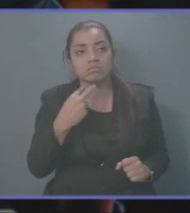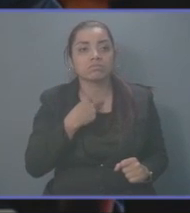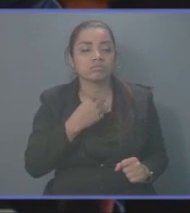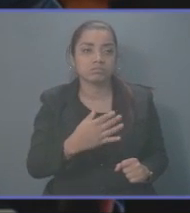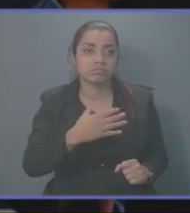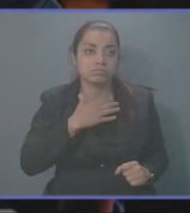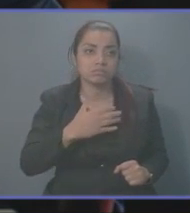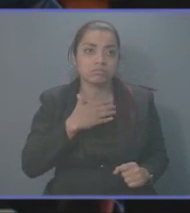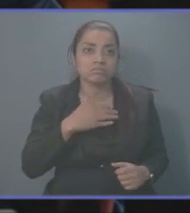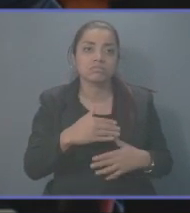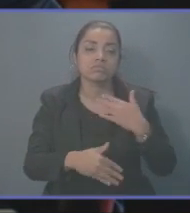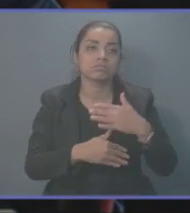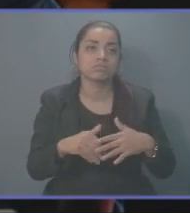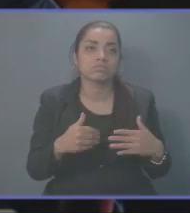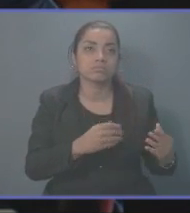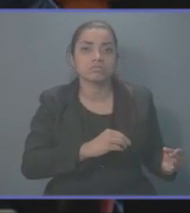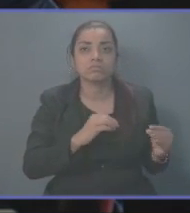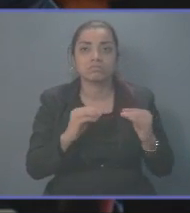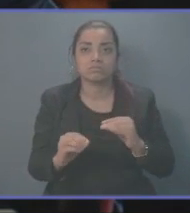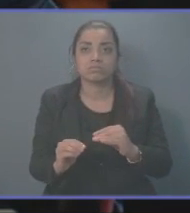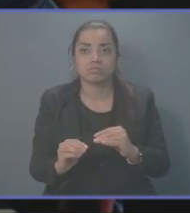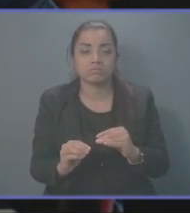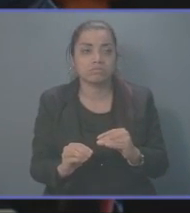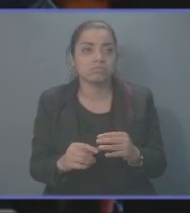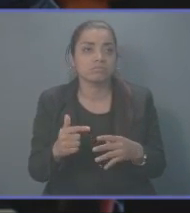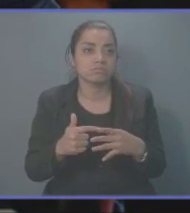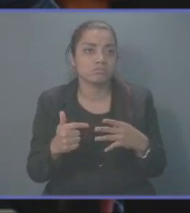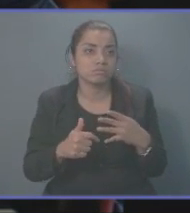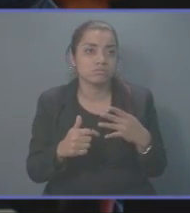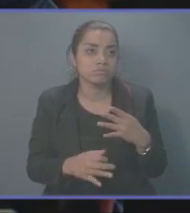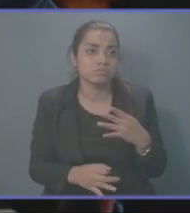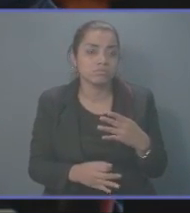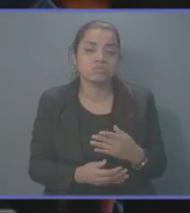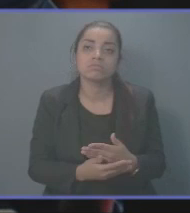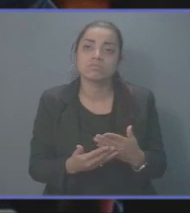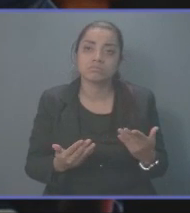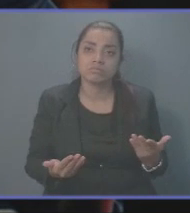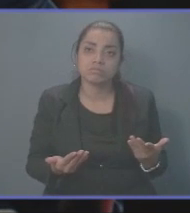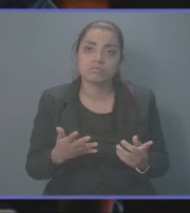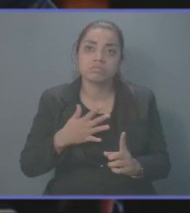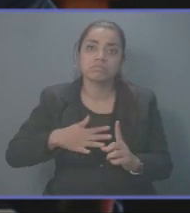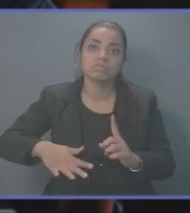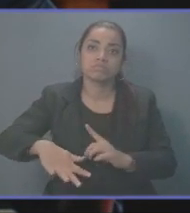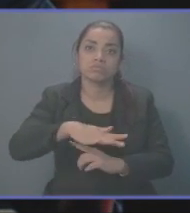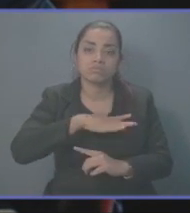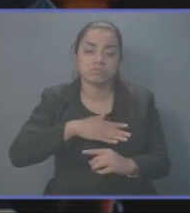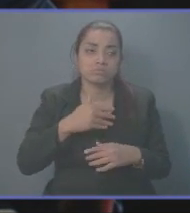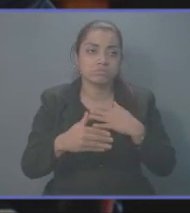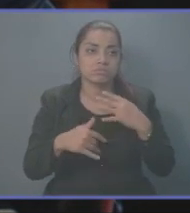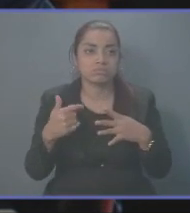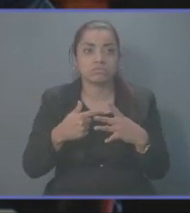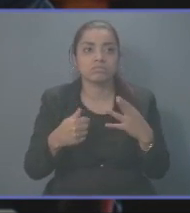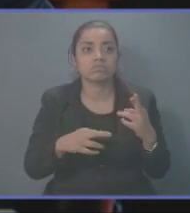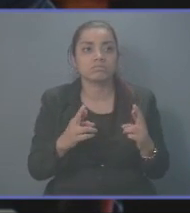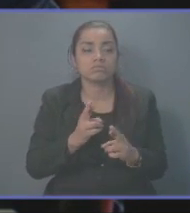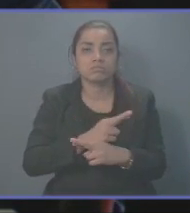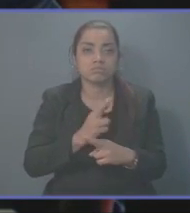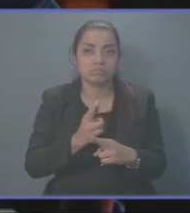al momento de aplicar dicho instrumento legal, circunstancia que motivó la introducción de reformas adicionales al